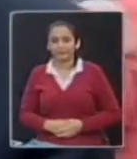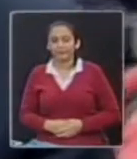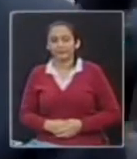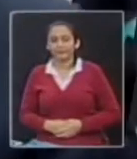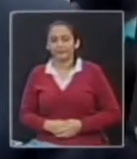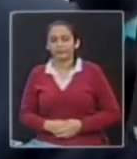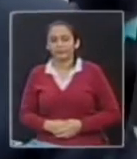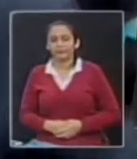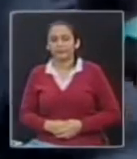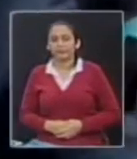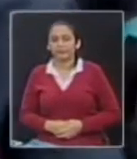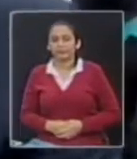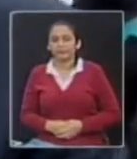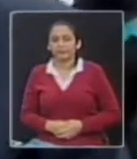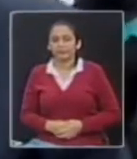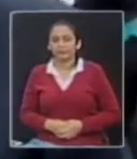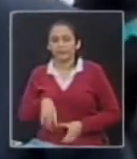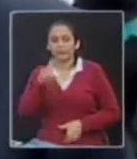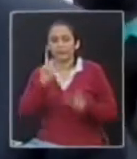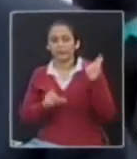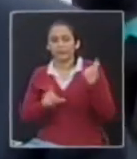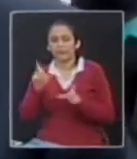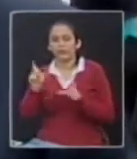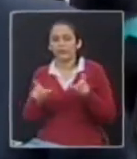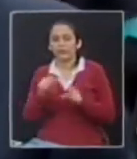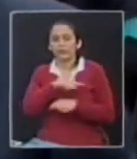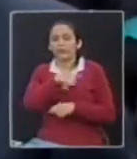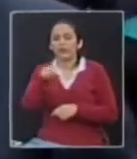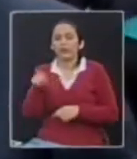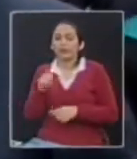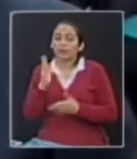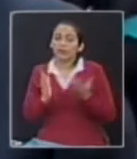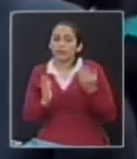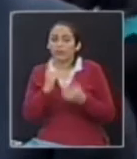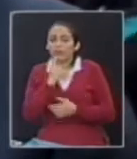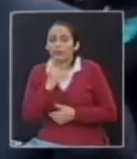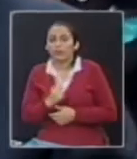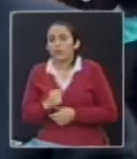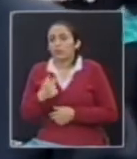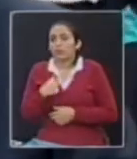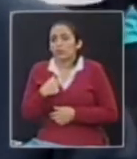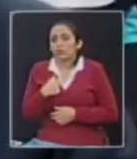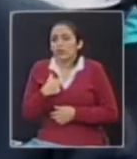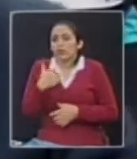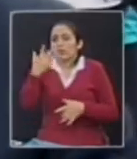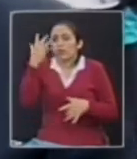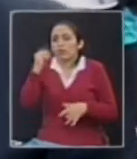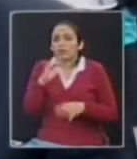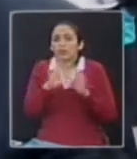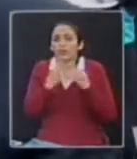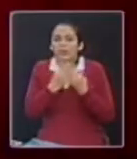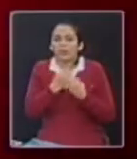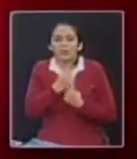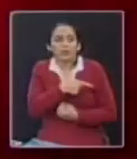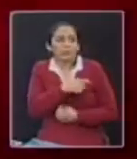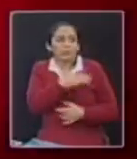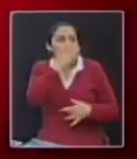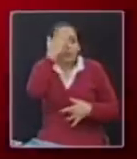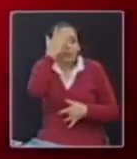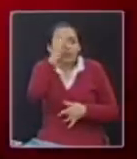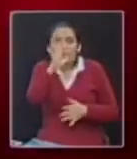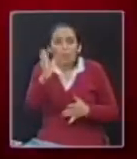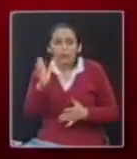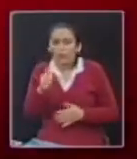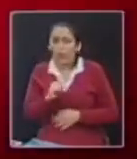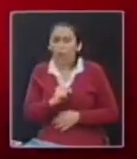decir que no hemos tenido un ser querido que no ha padecido esta terrible enfermedad que es el cáncer. Mi madre murió de